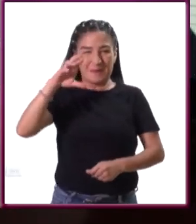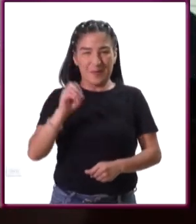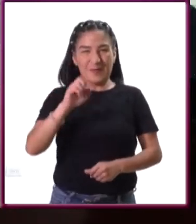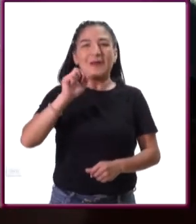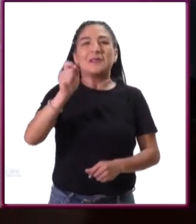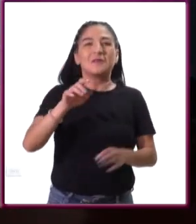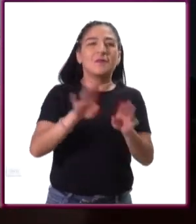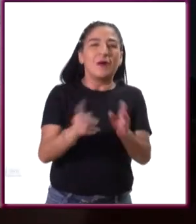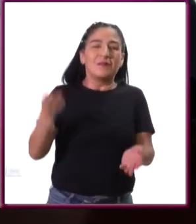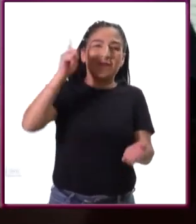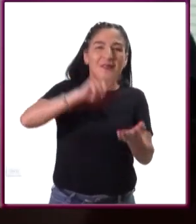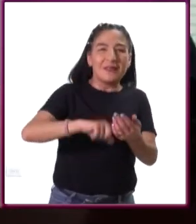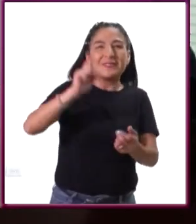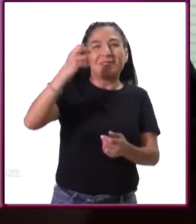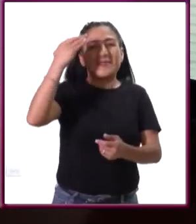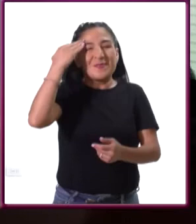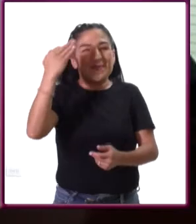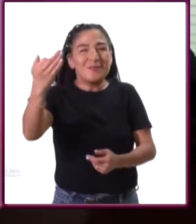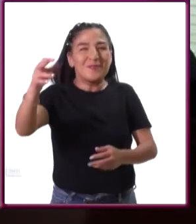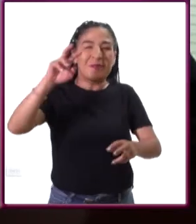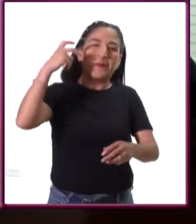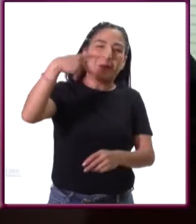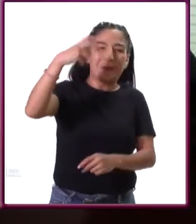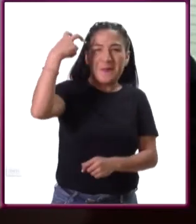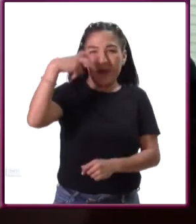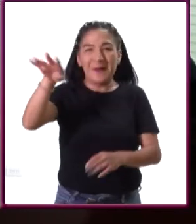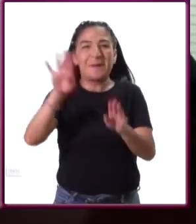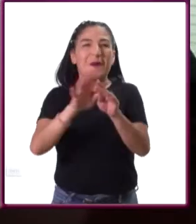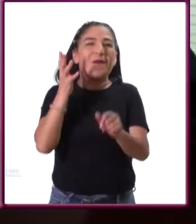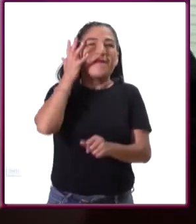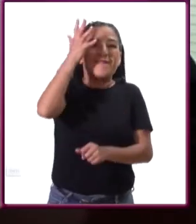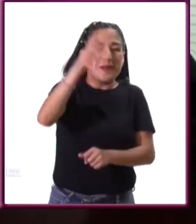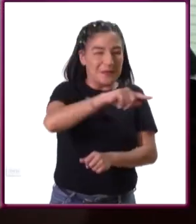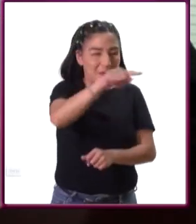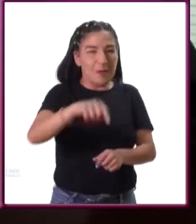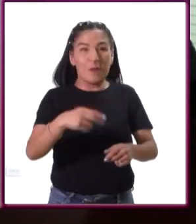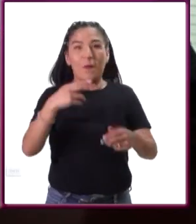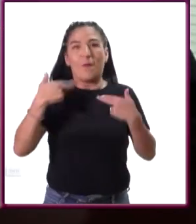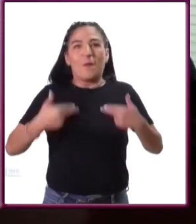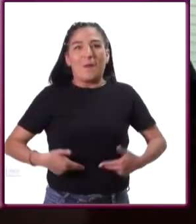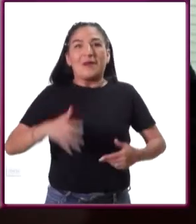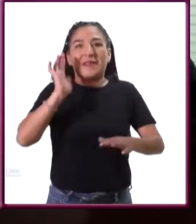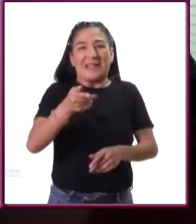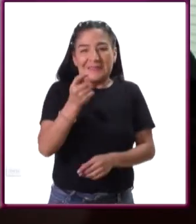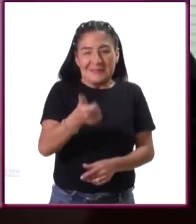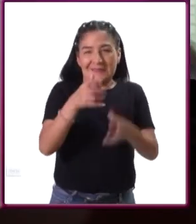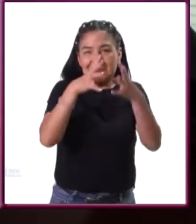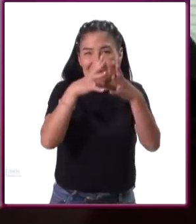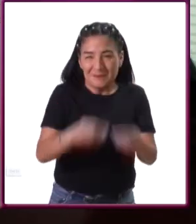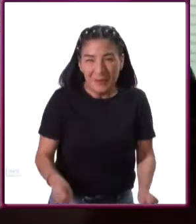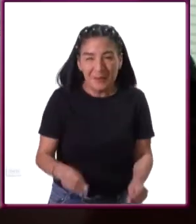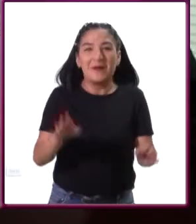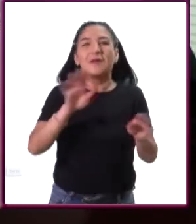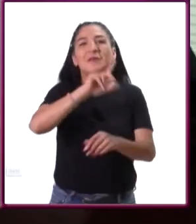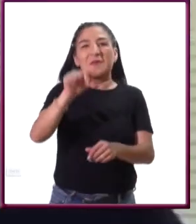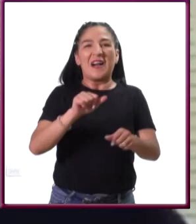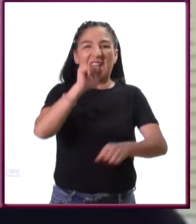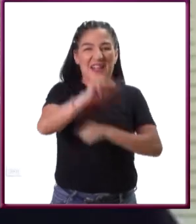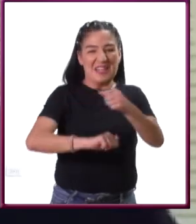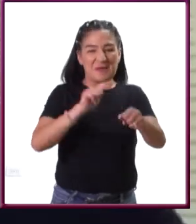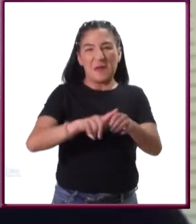Es una distopía donde en un futuro los humanos casi se extinguen, nos hemos convertido en animales salvajes y son los simios los que